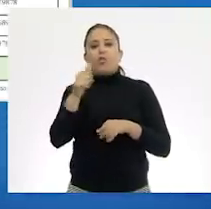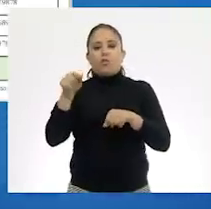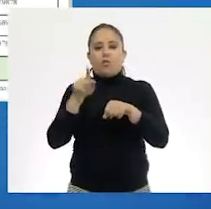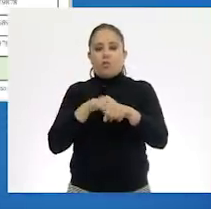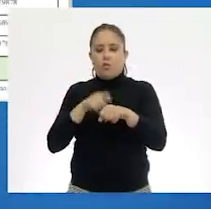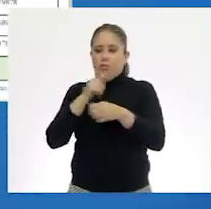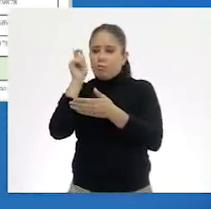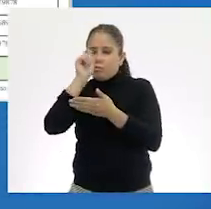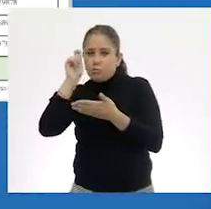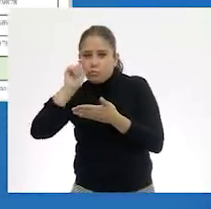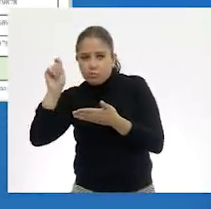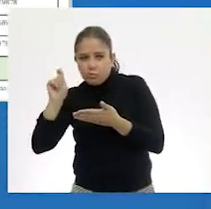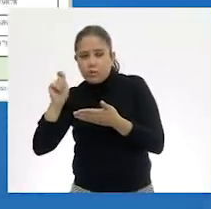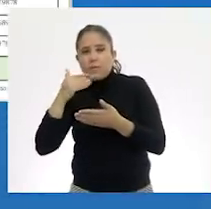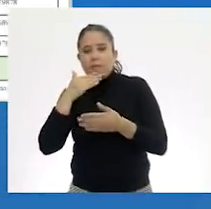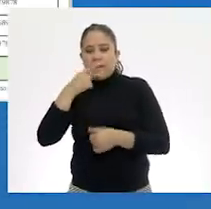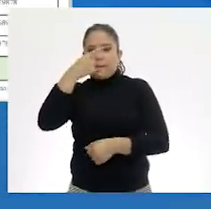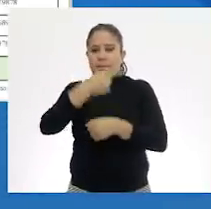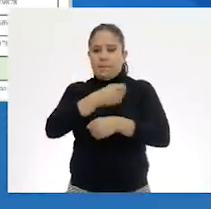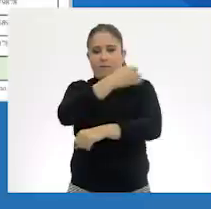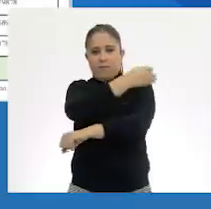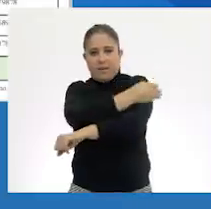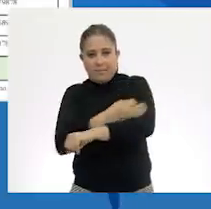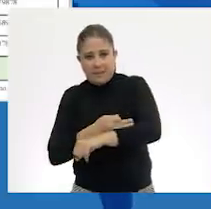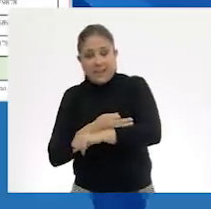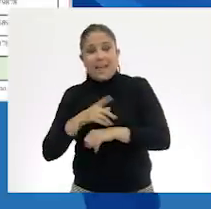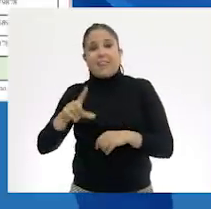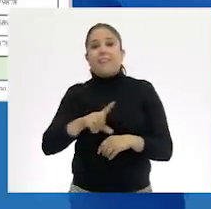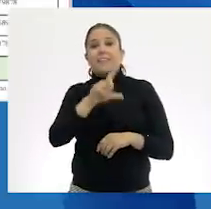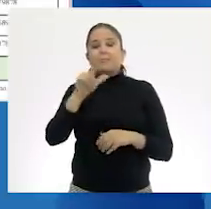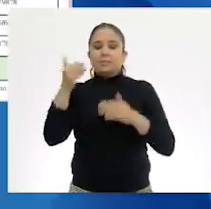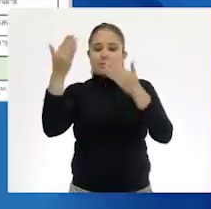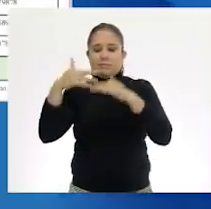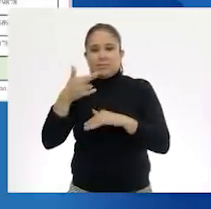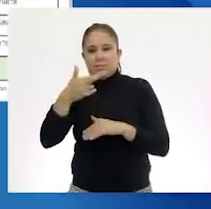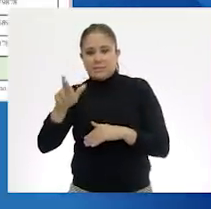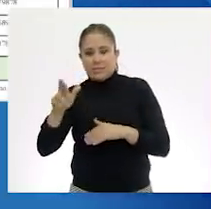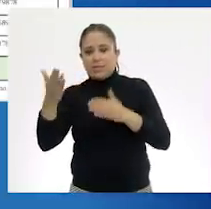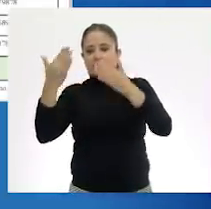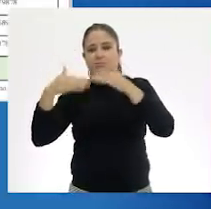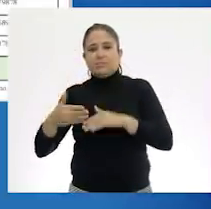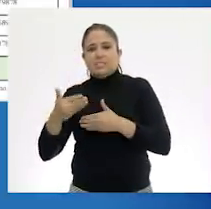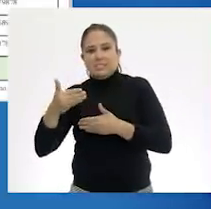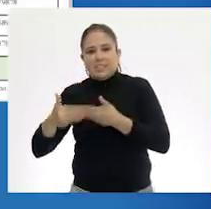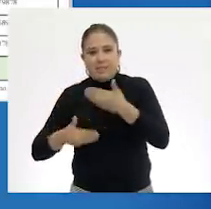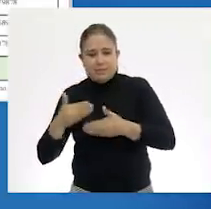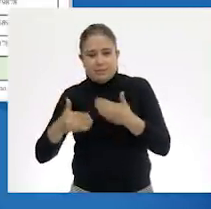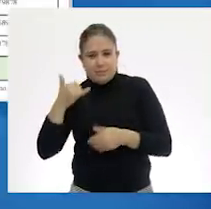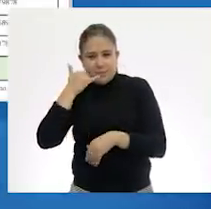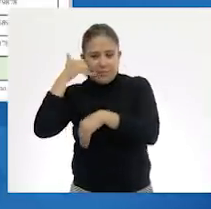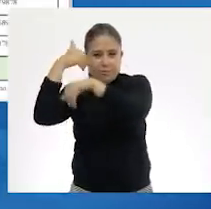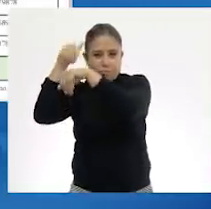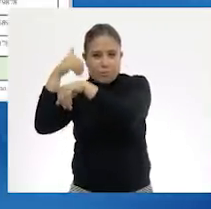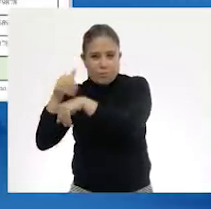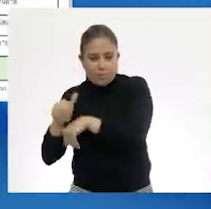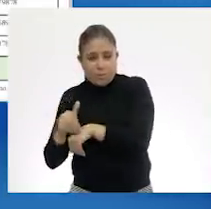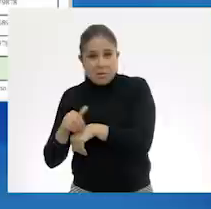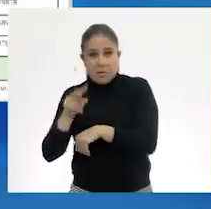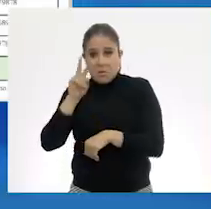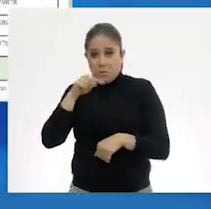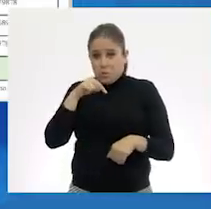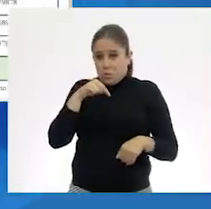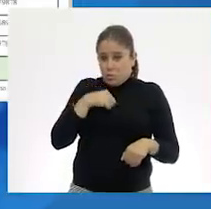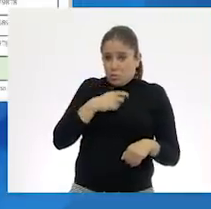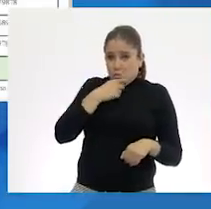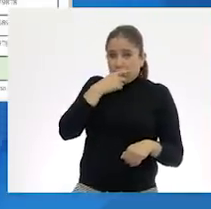bien decías, viene primero la familia y después restaurantes y después servicios. A la página 30. Yo te puedo decir rápidamente